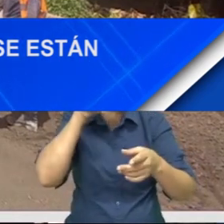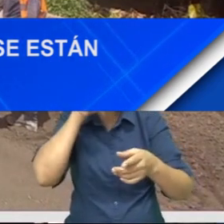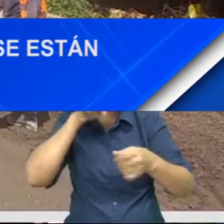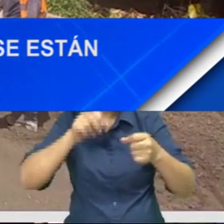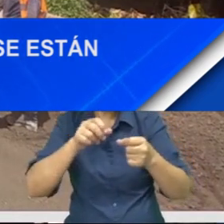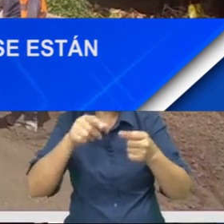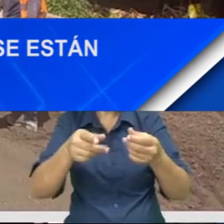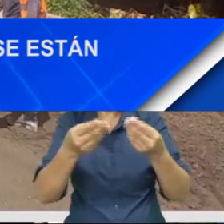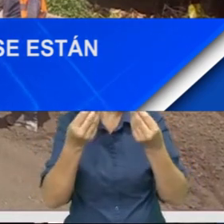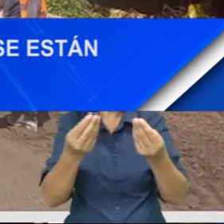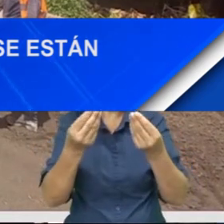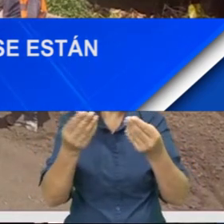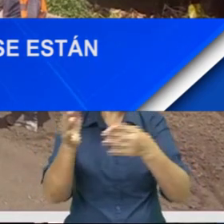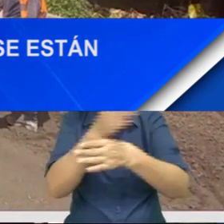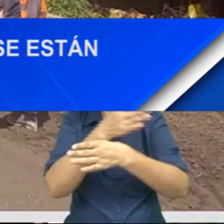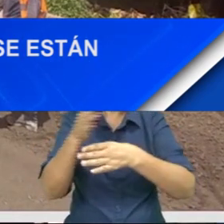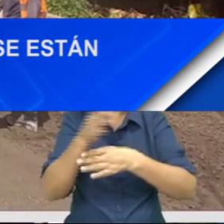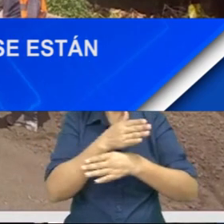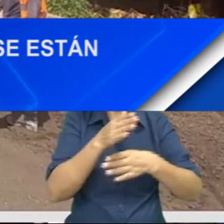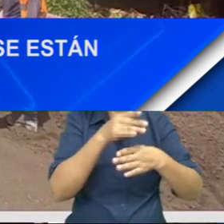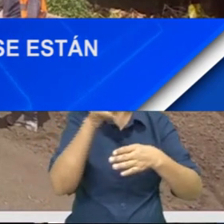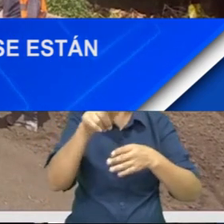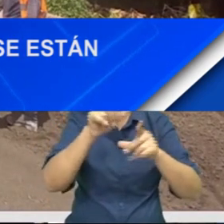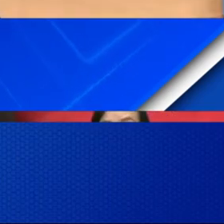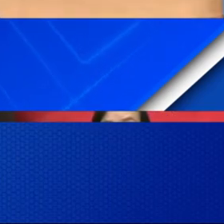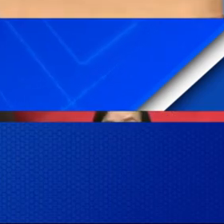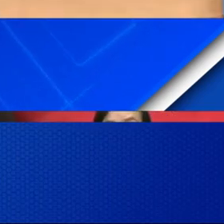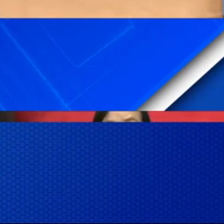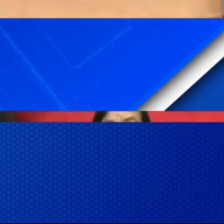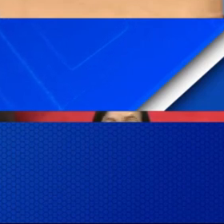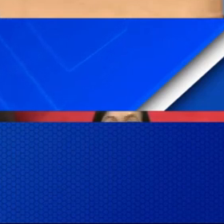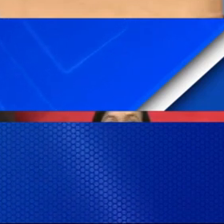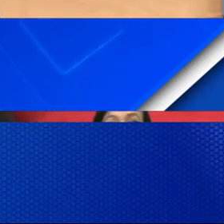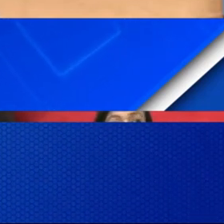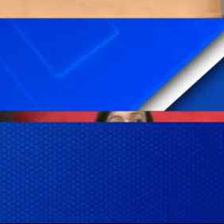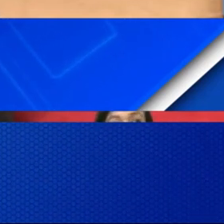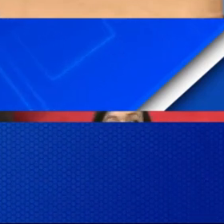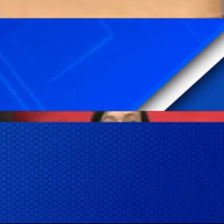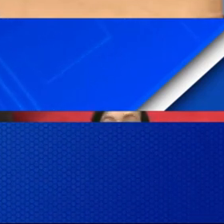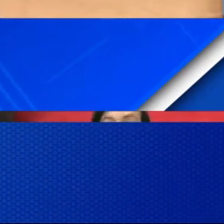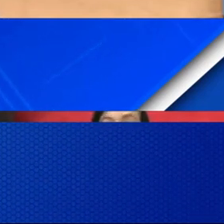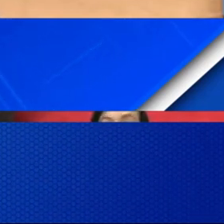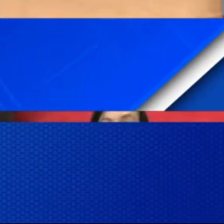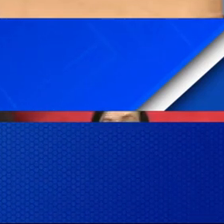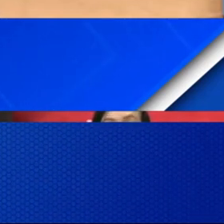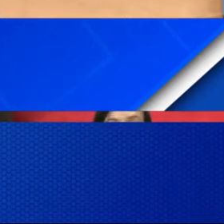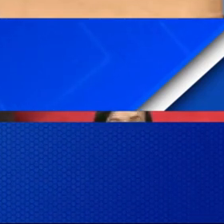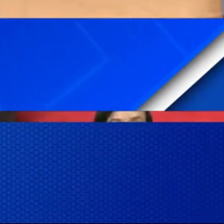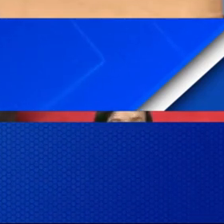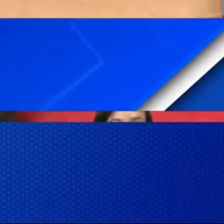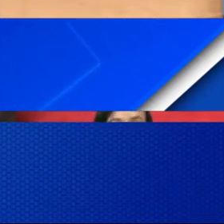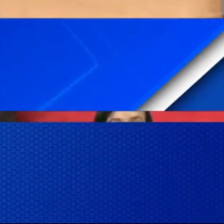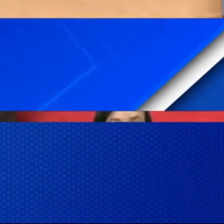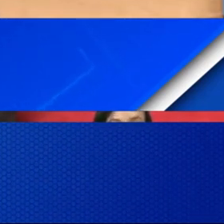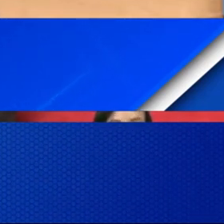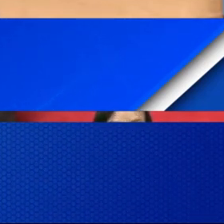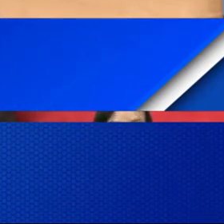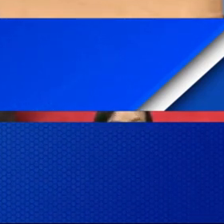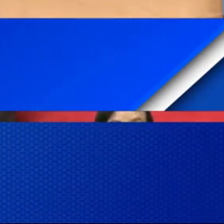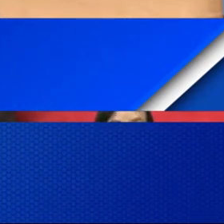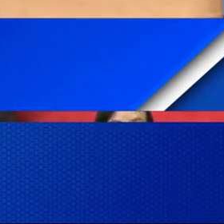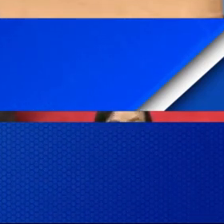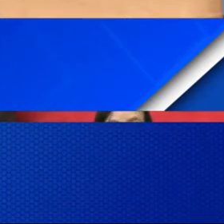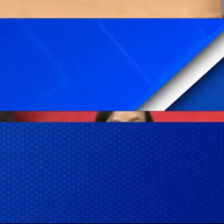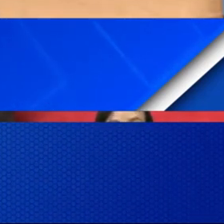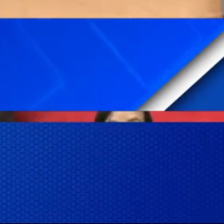5.178 kilómetros de carreteras pavimentadas. Ya tenemos construidos 5.178 kilómetros